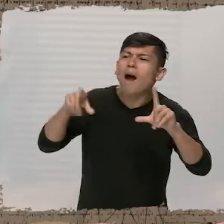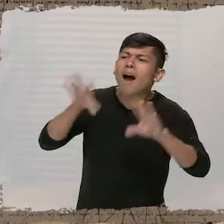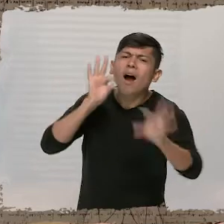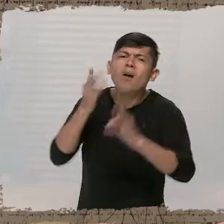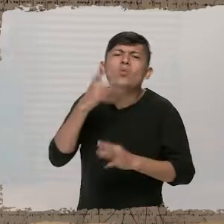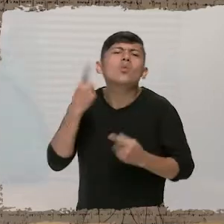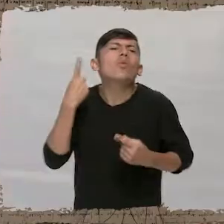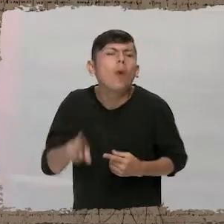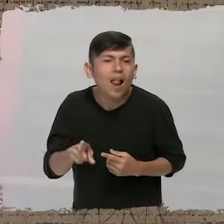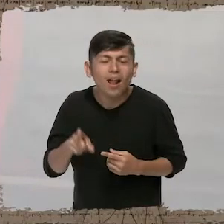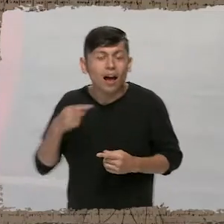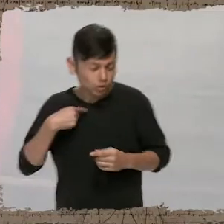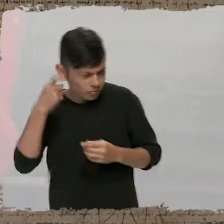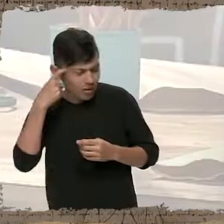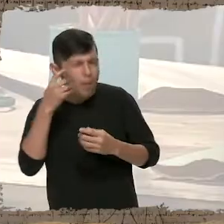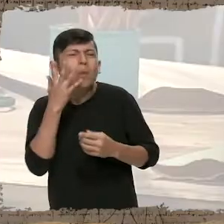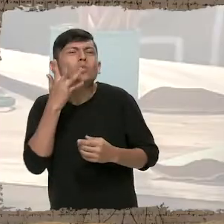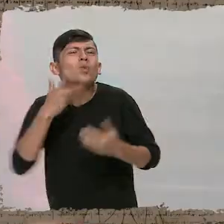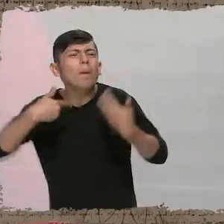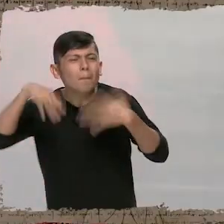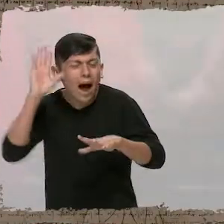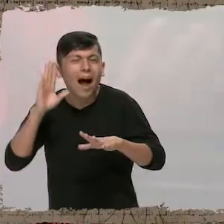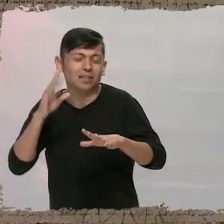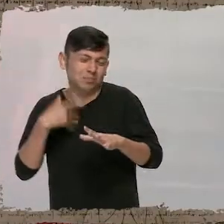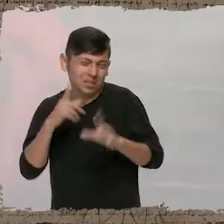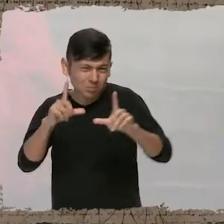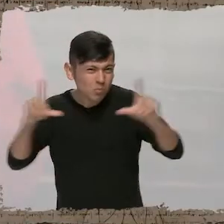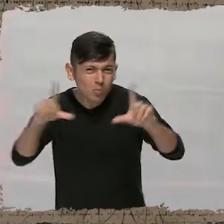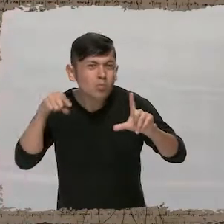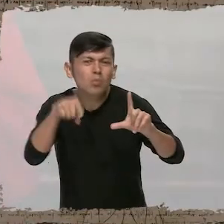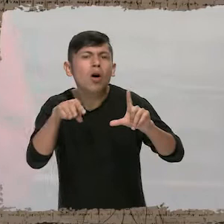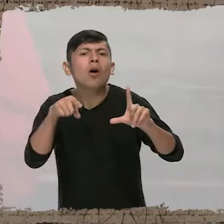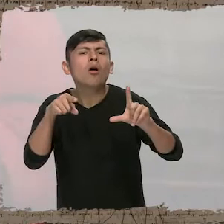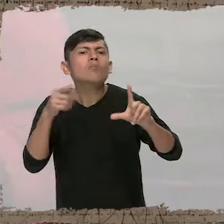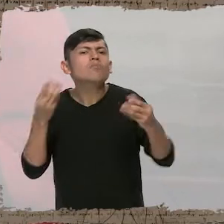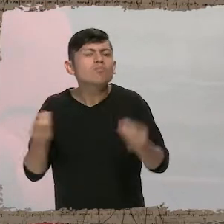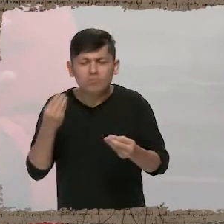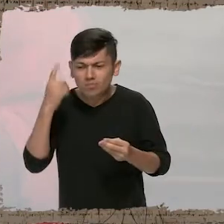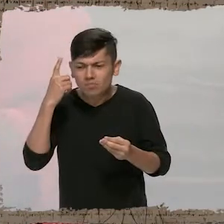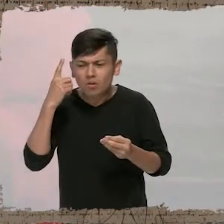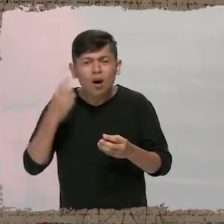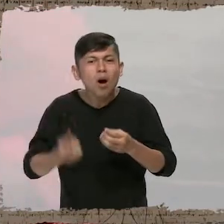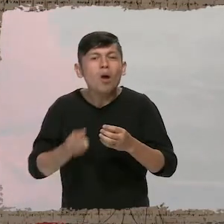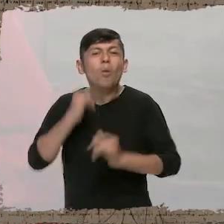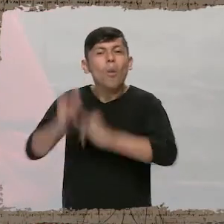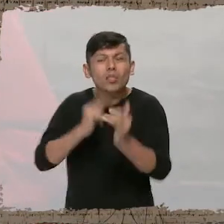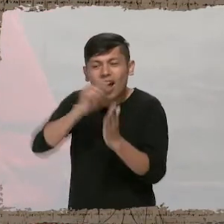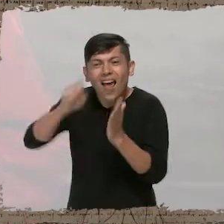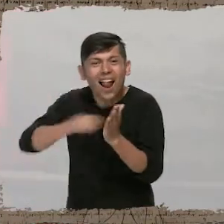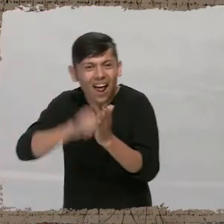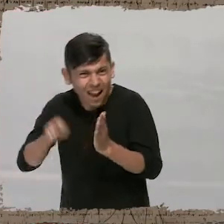más le gustó yo comienzo a mí mi parte favorito de pekín visión con peak y velázquez fue la parte de que aprendimos a inventar cuentos